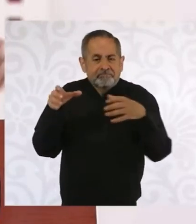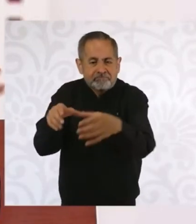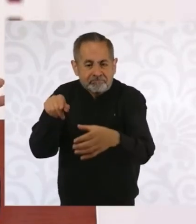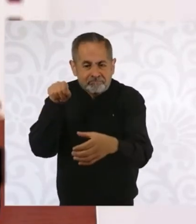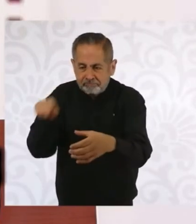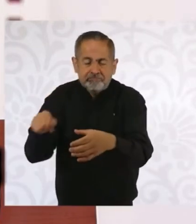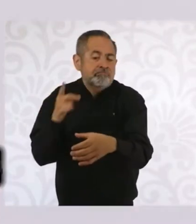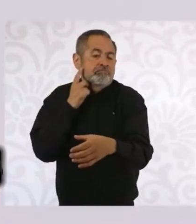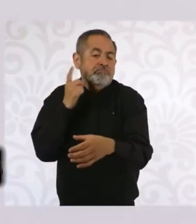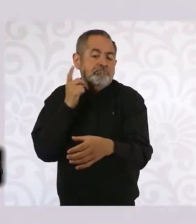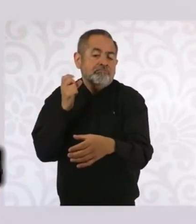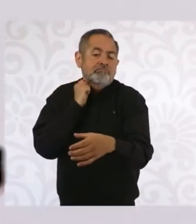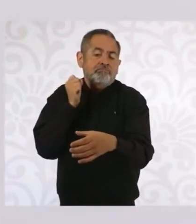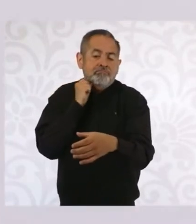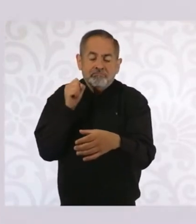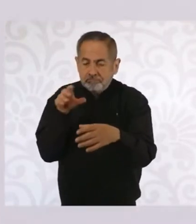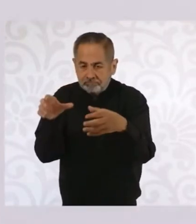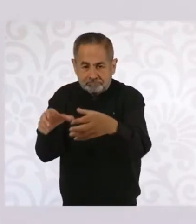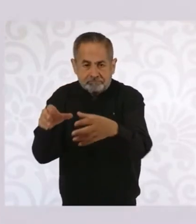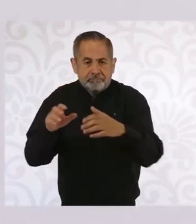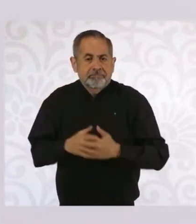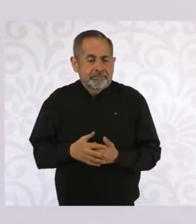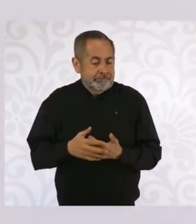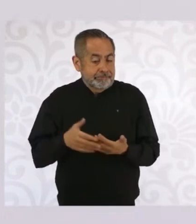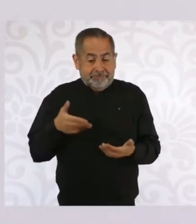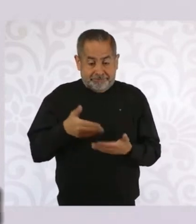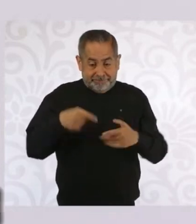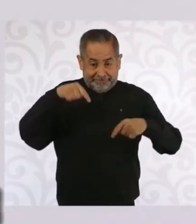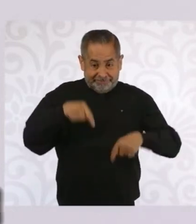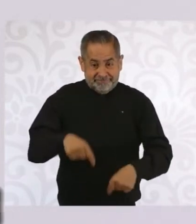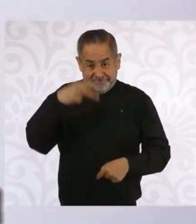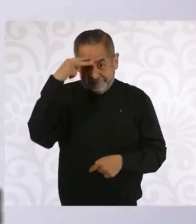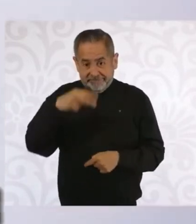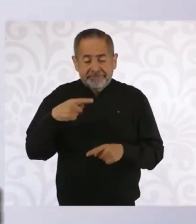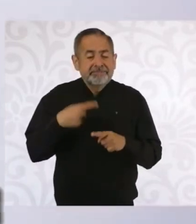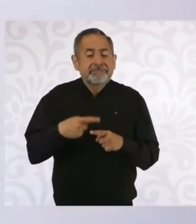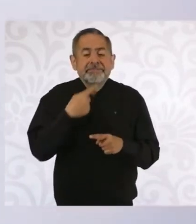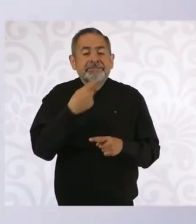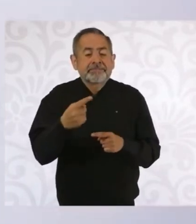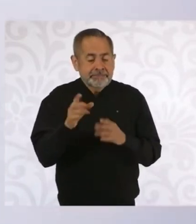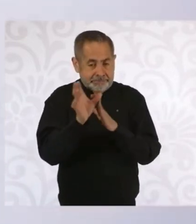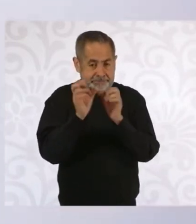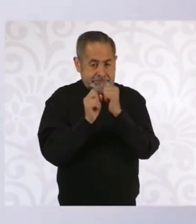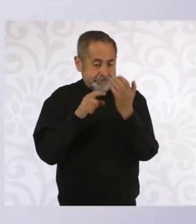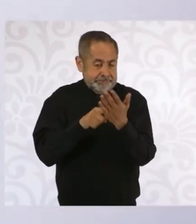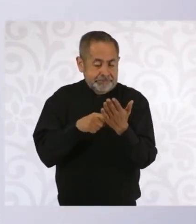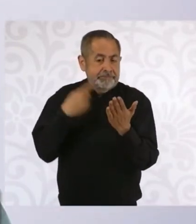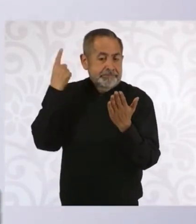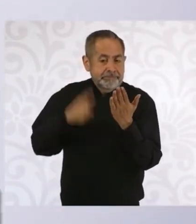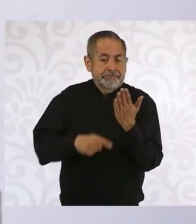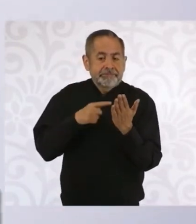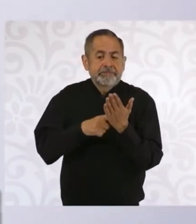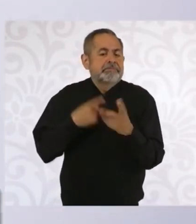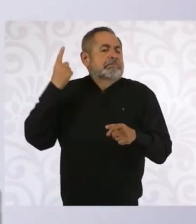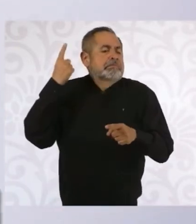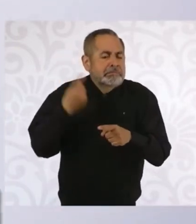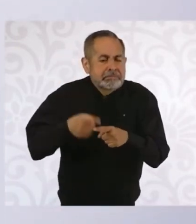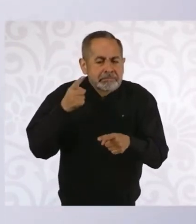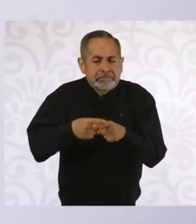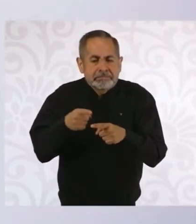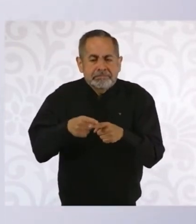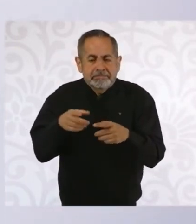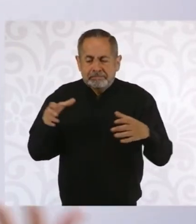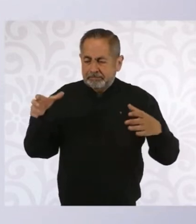que elegir un constituyente. En nuestro país, la propia Constitución dice, ¿quién es el